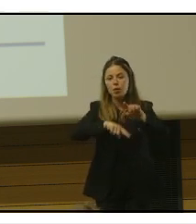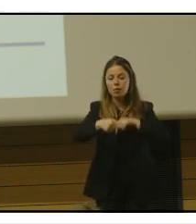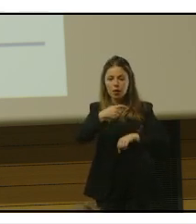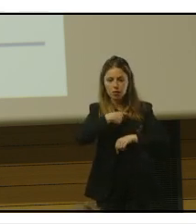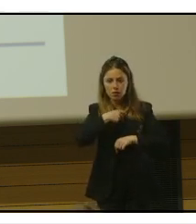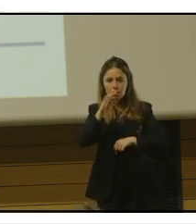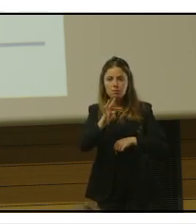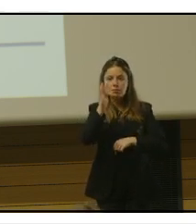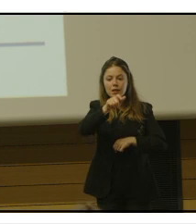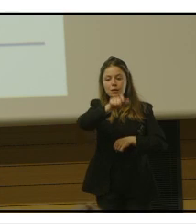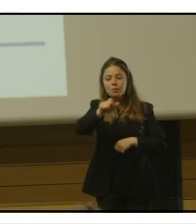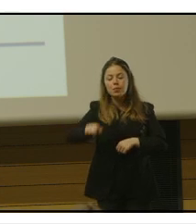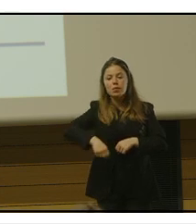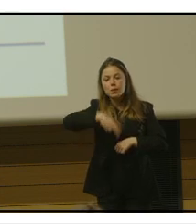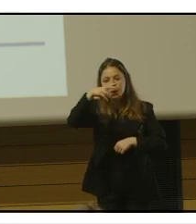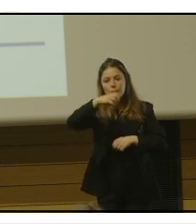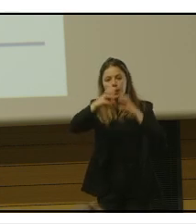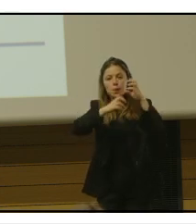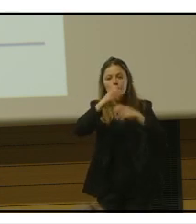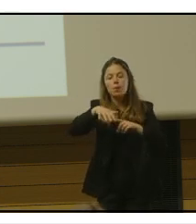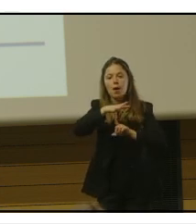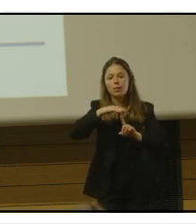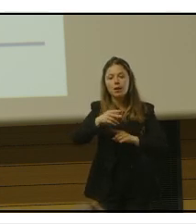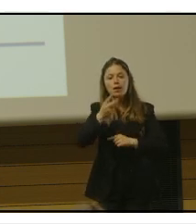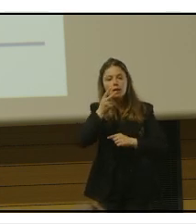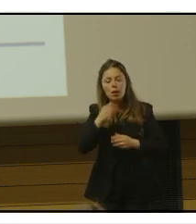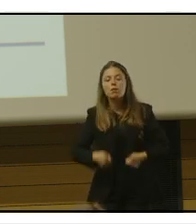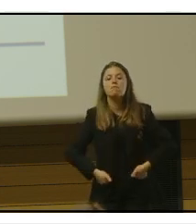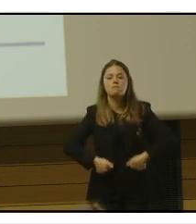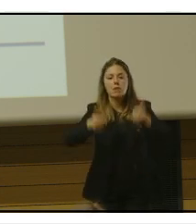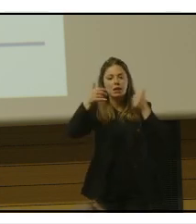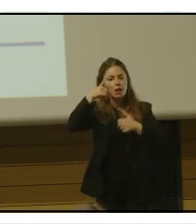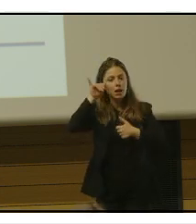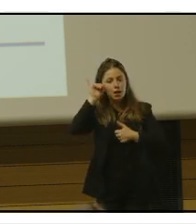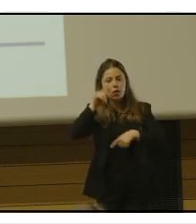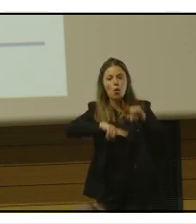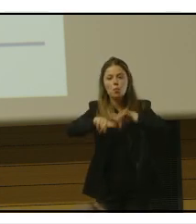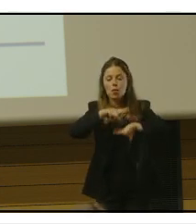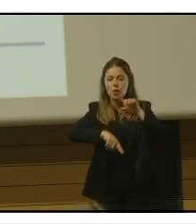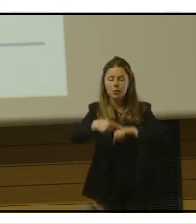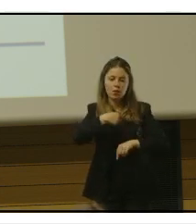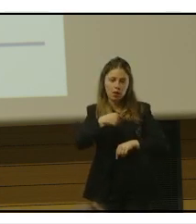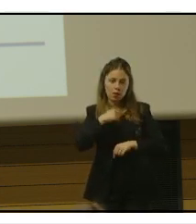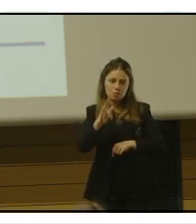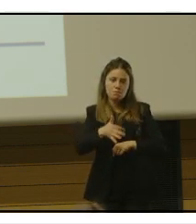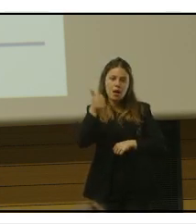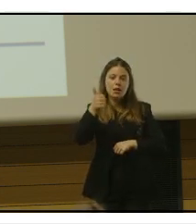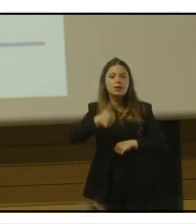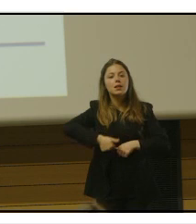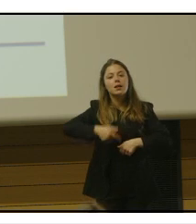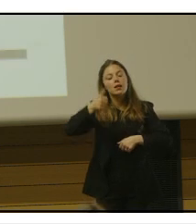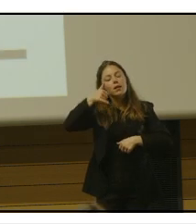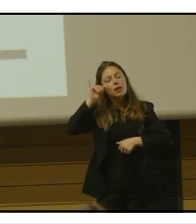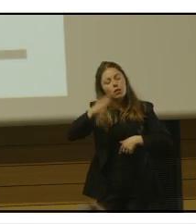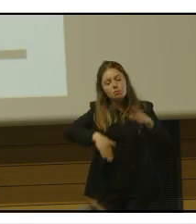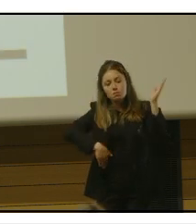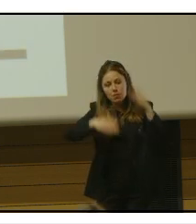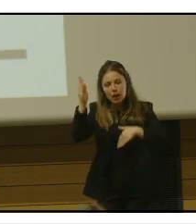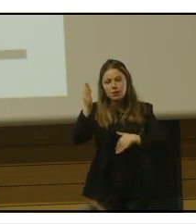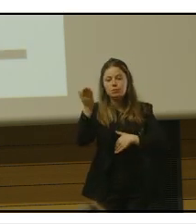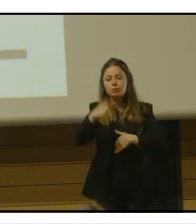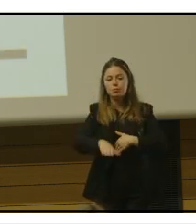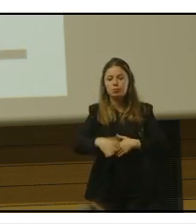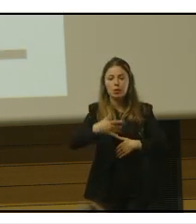y la exposición a humo ambiental de tabaco aumenta el riesgo de tener una cardiopatía isquémica y aumenta el riesgo de muerte por cardiopatía